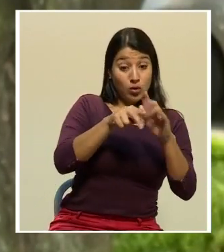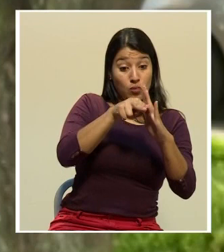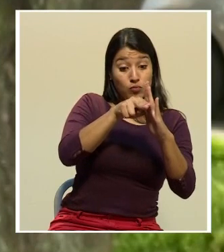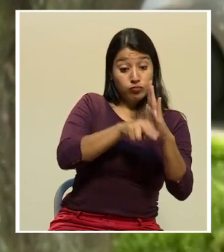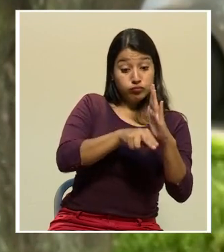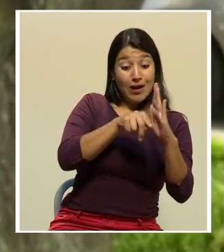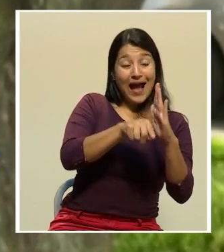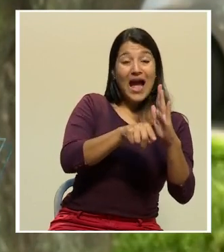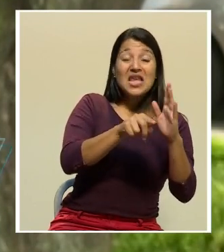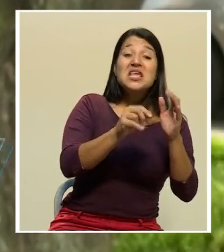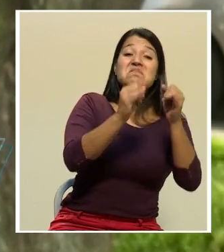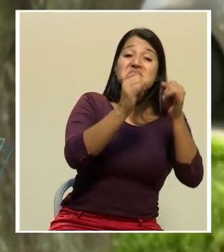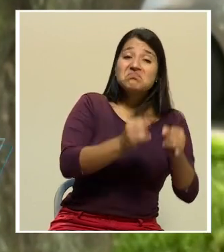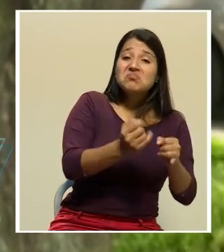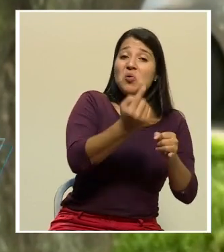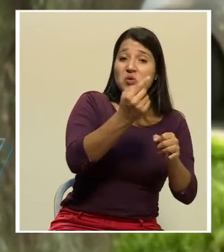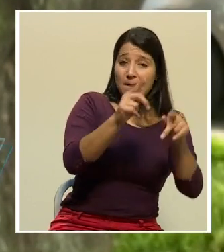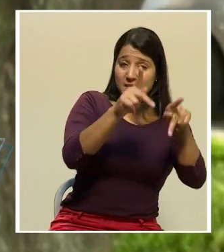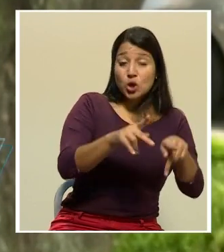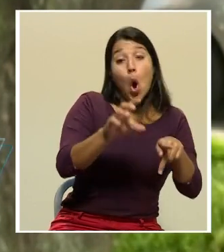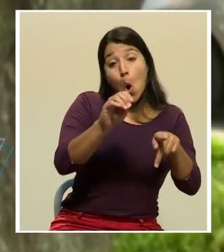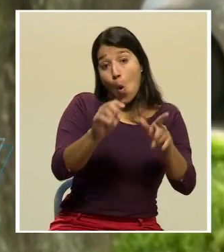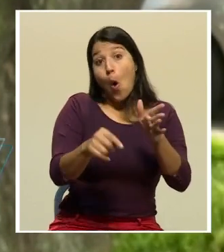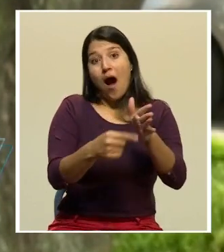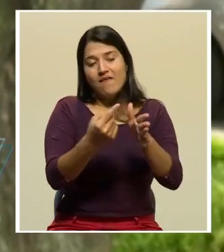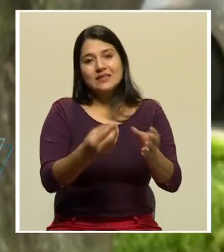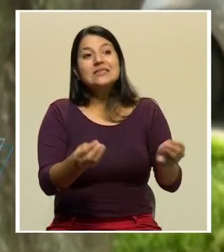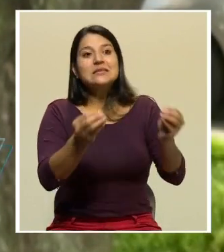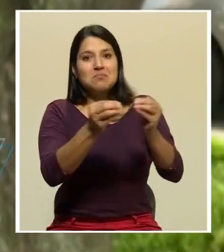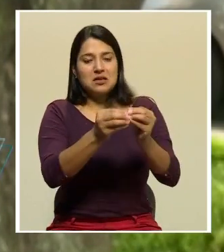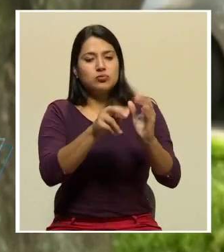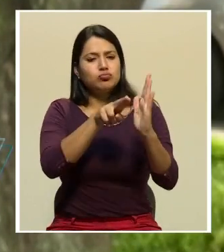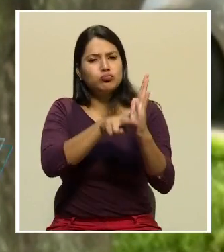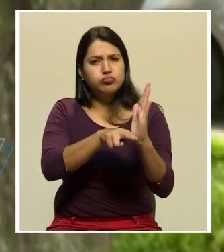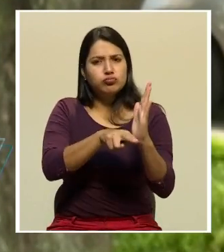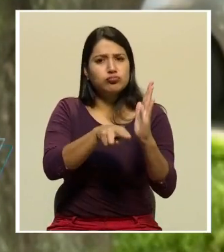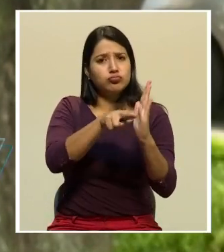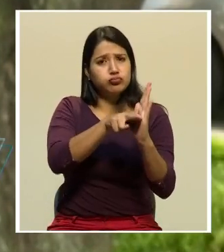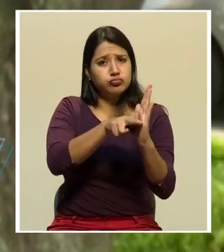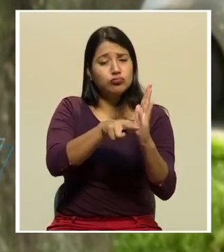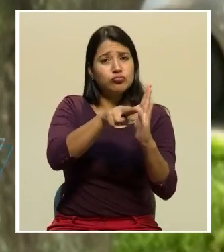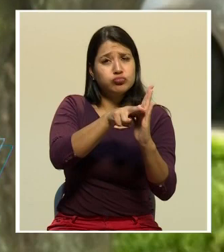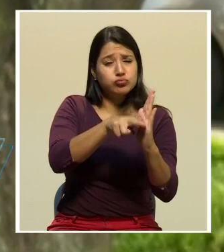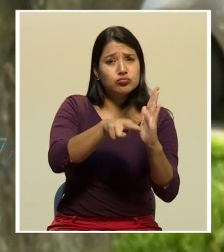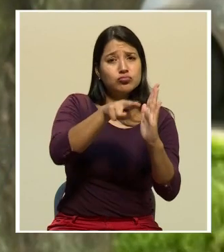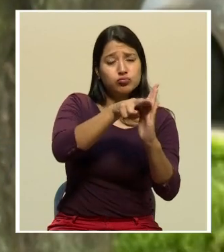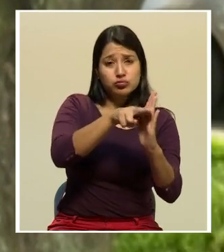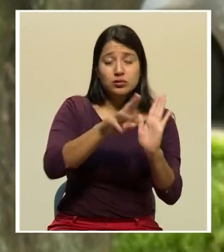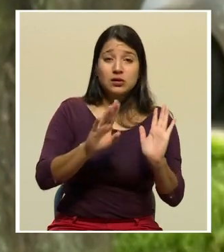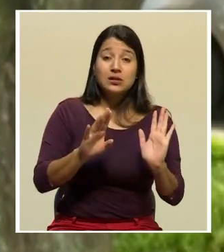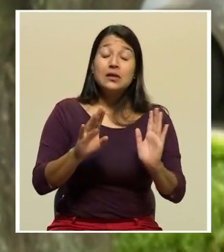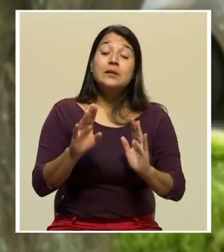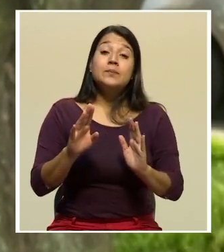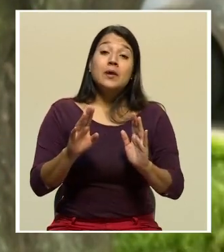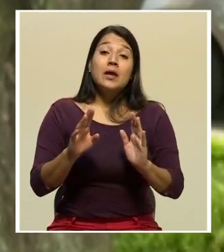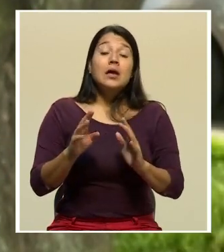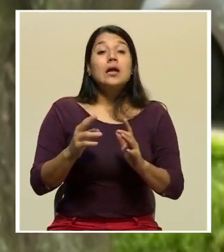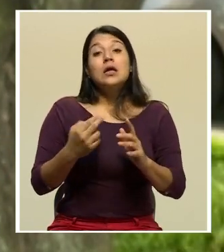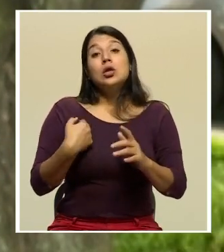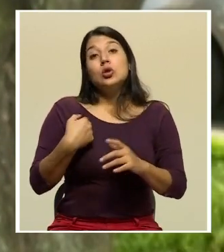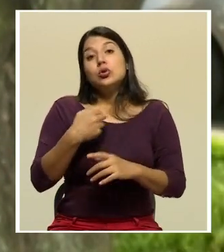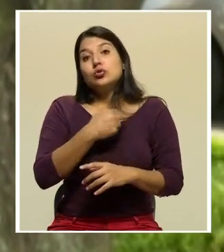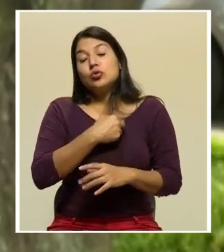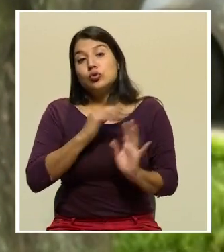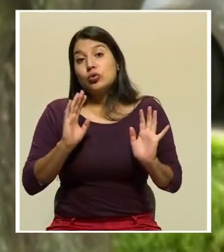el cementerio Calvo es nuestro principal cementerio para manejar el tema de si tuviéramos que inhumar gente como resultado